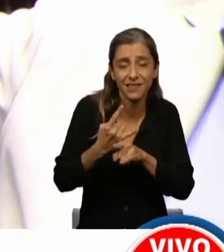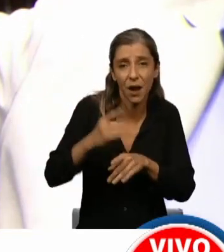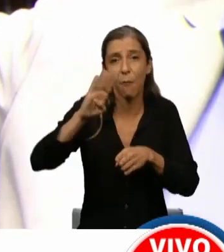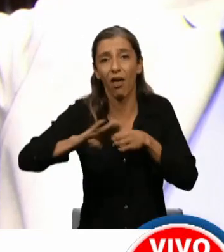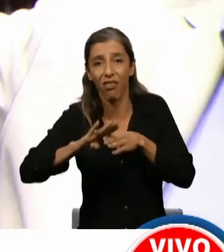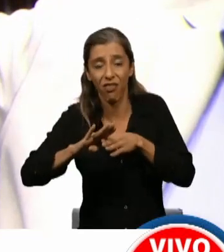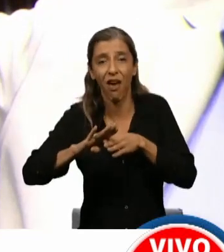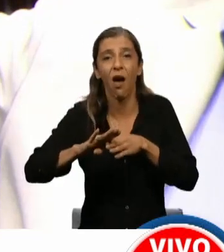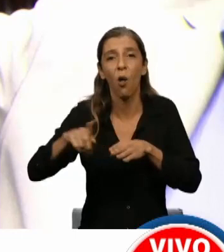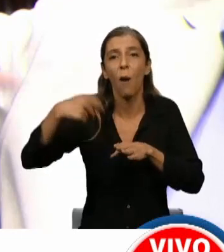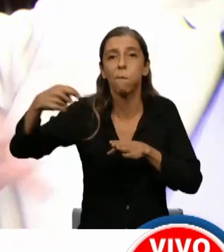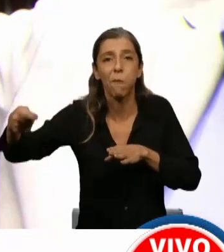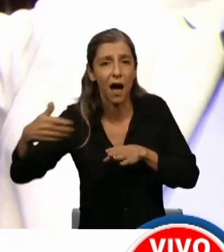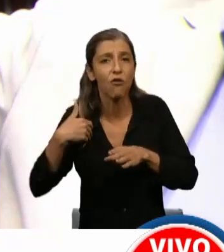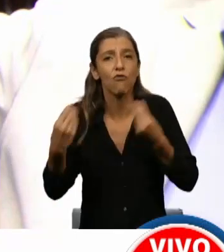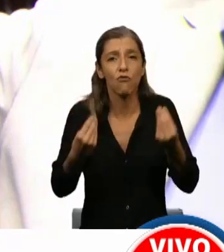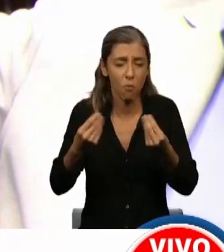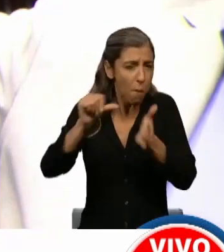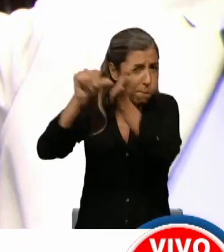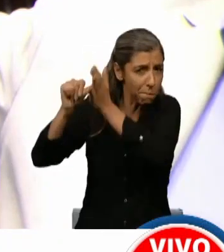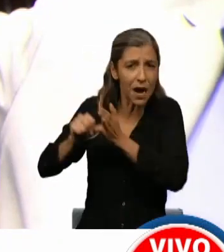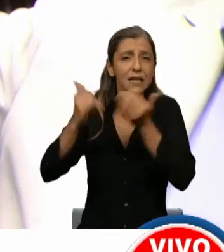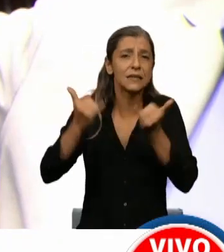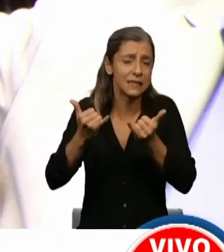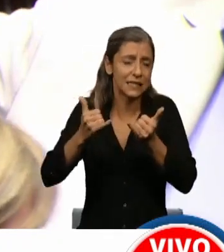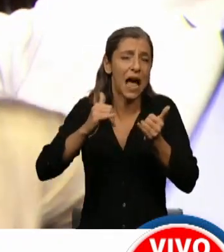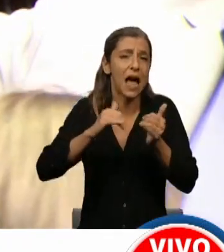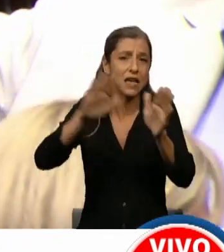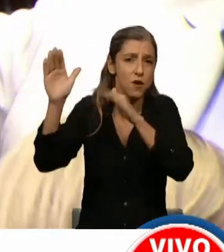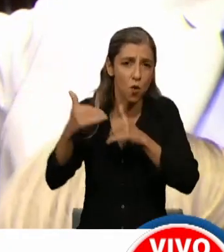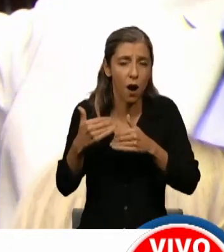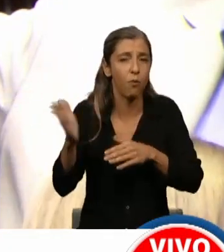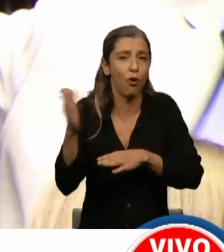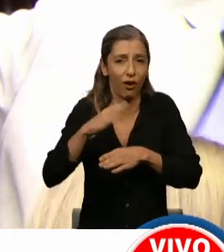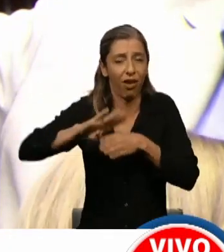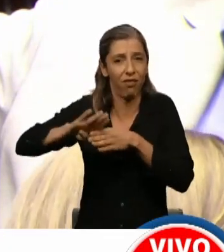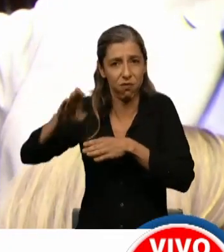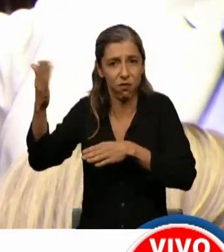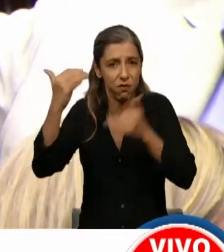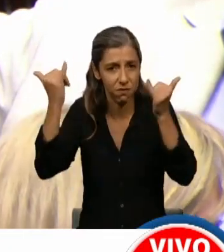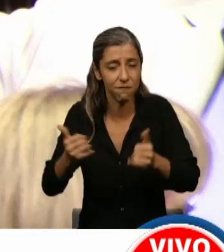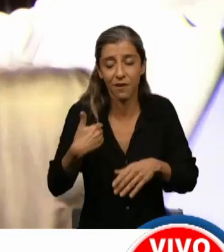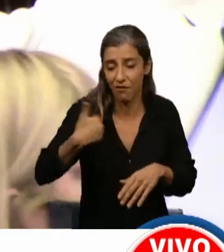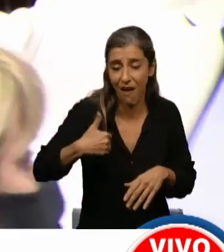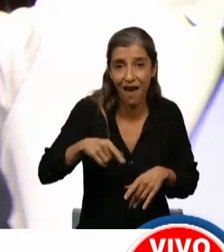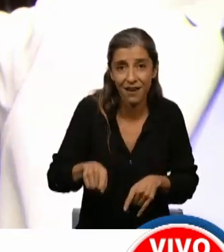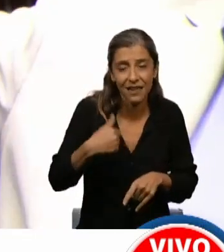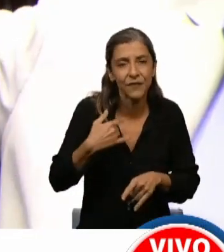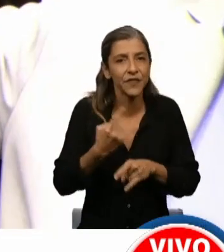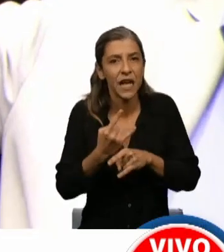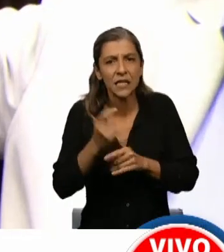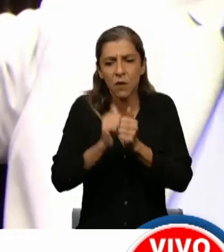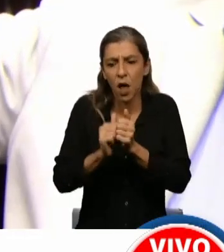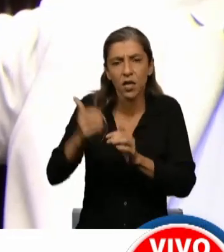de pago que se dan en diferentes países del mundo con relación a su deuda externa, pero que en la Argentina encontraron en